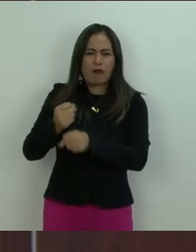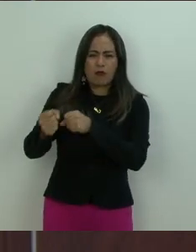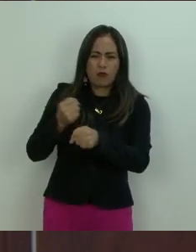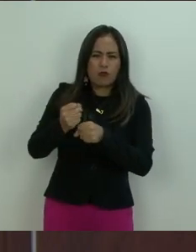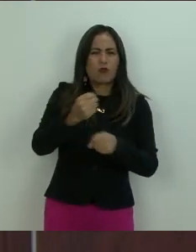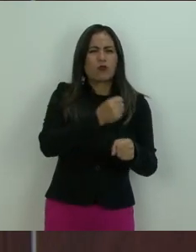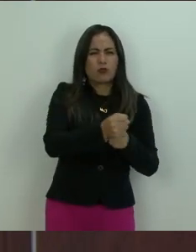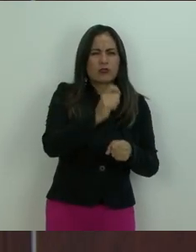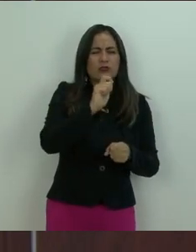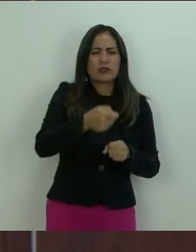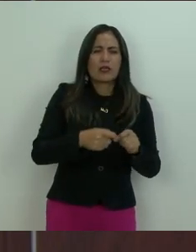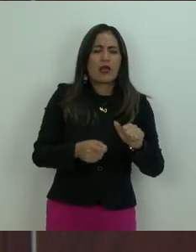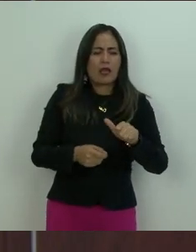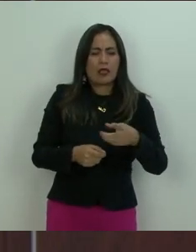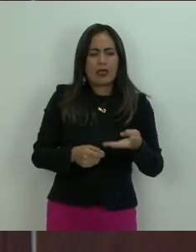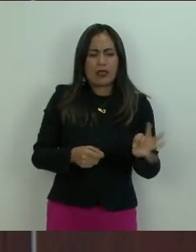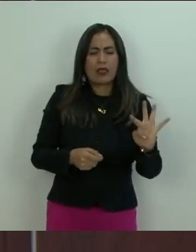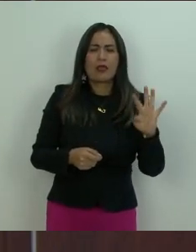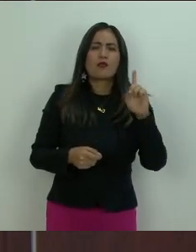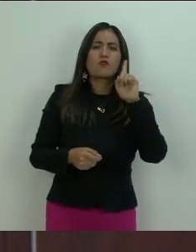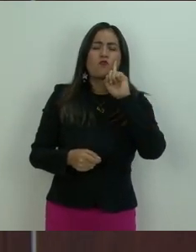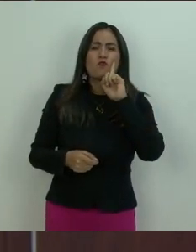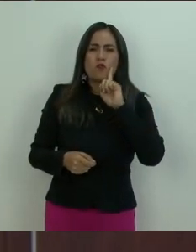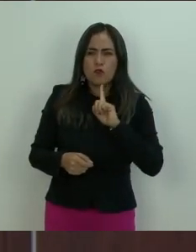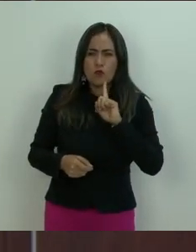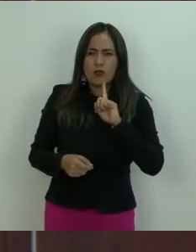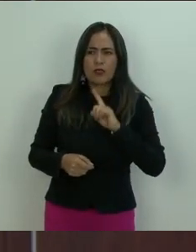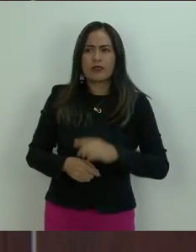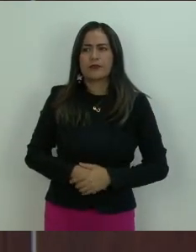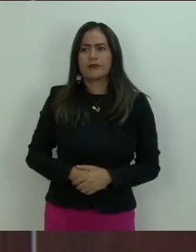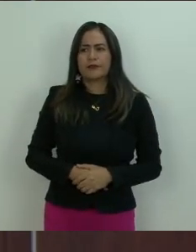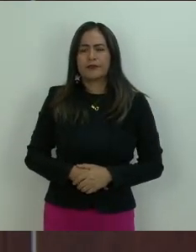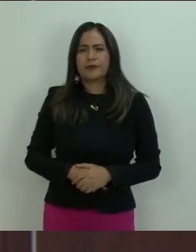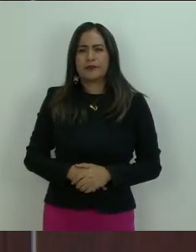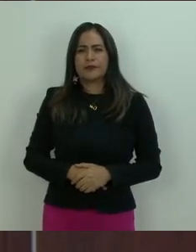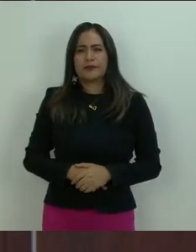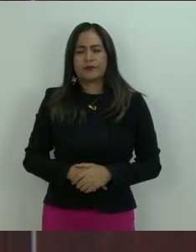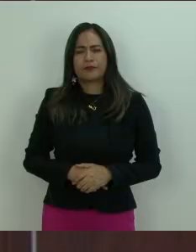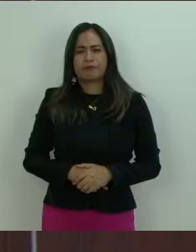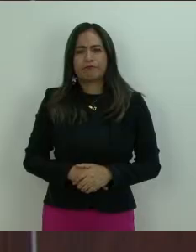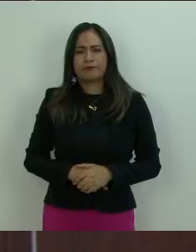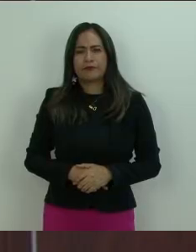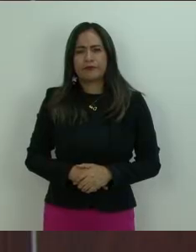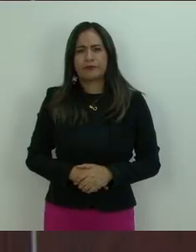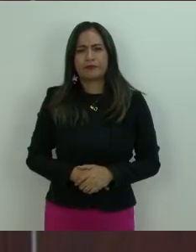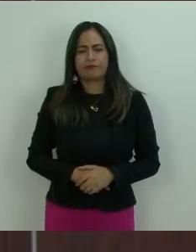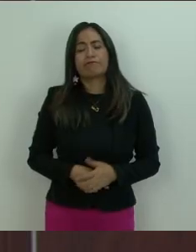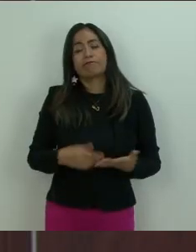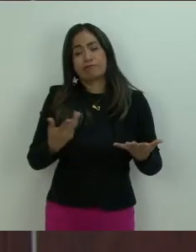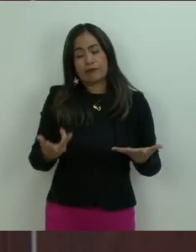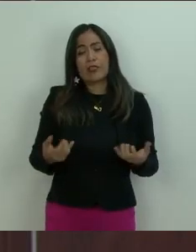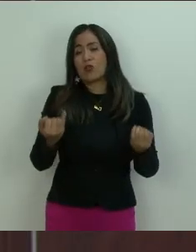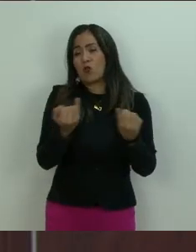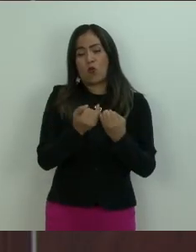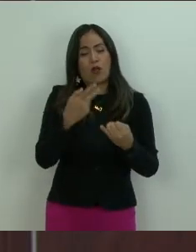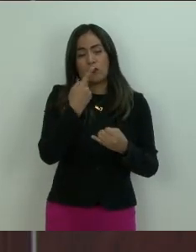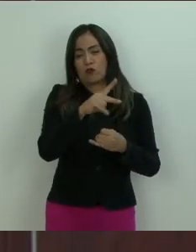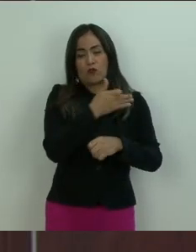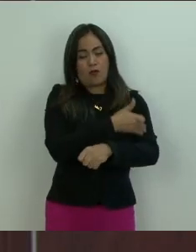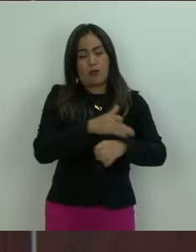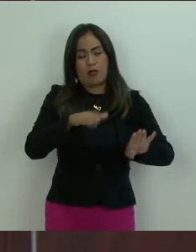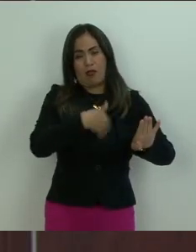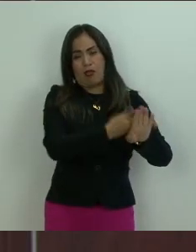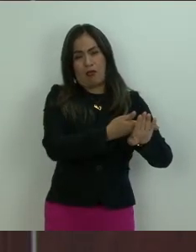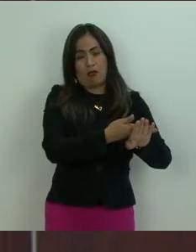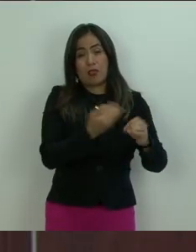las mujeres normalmente se les muestra que pueden afectar a sus familias, cosa que no se hace con